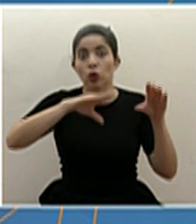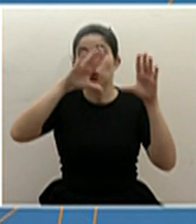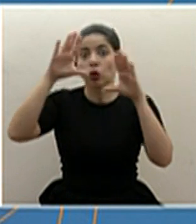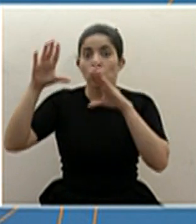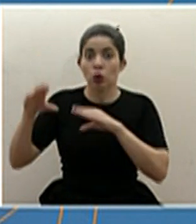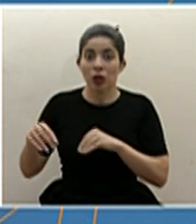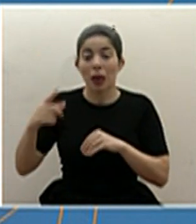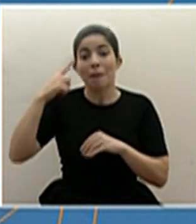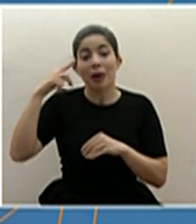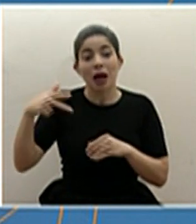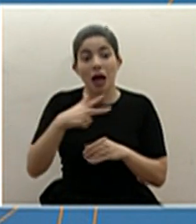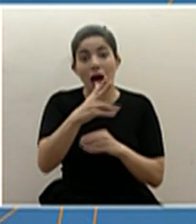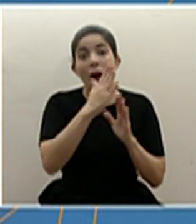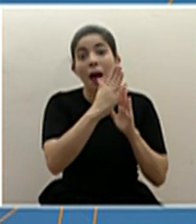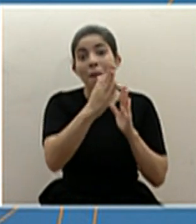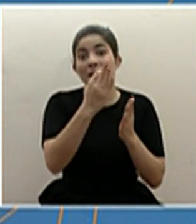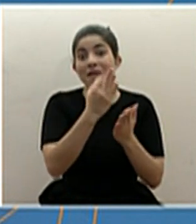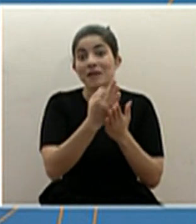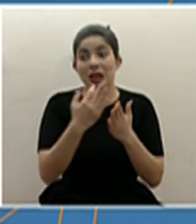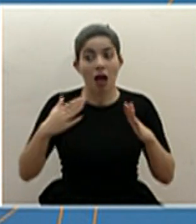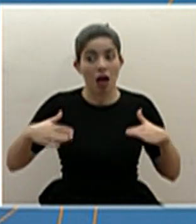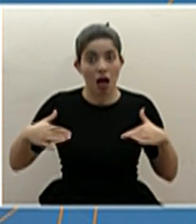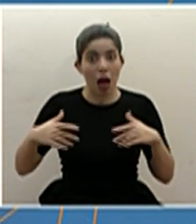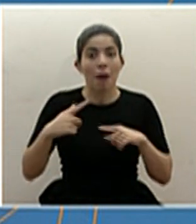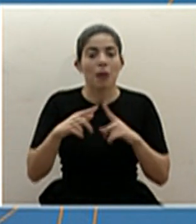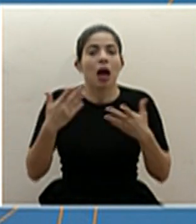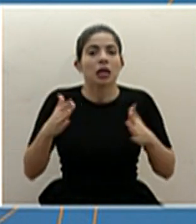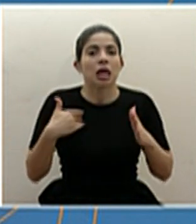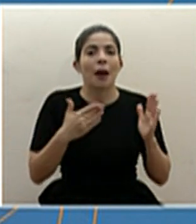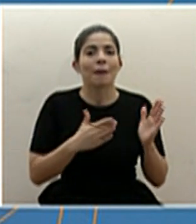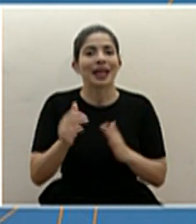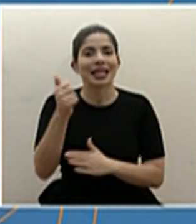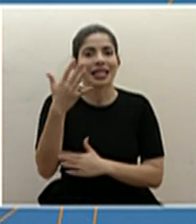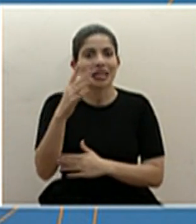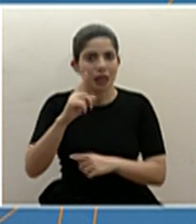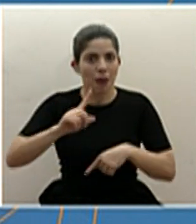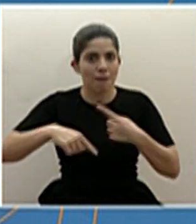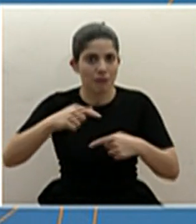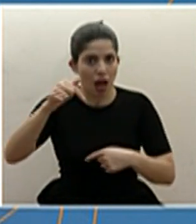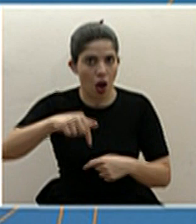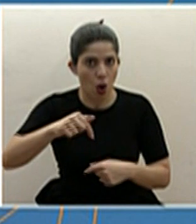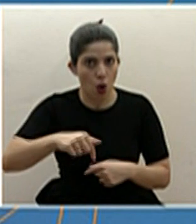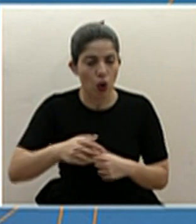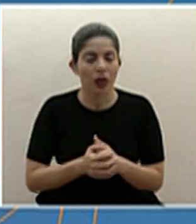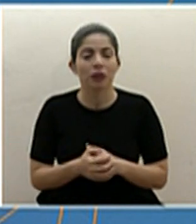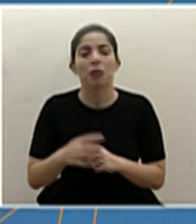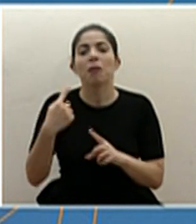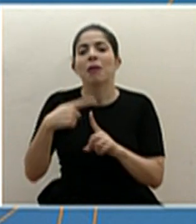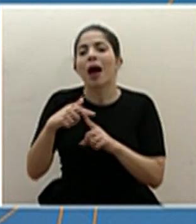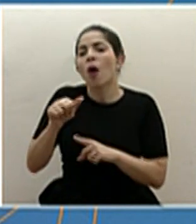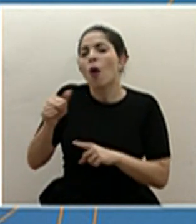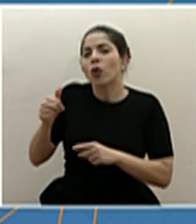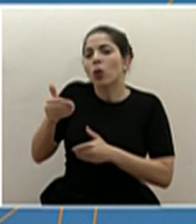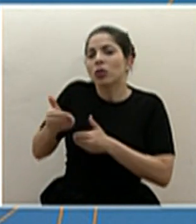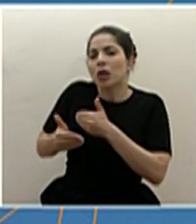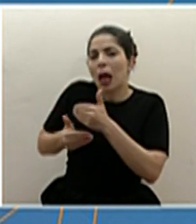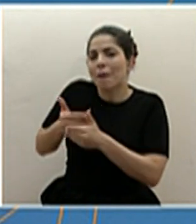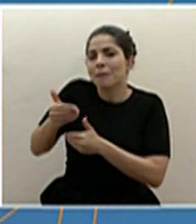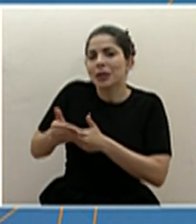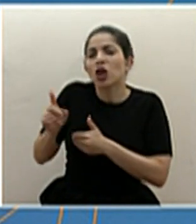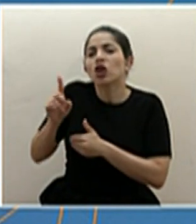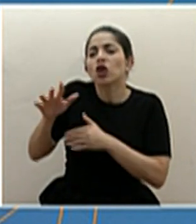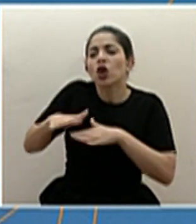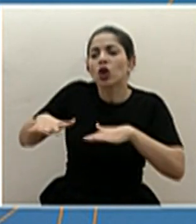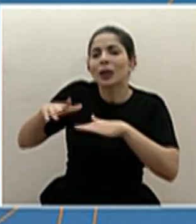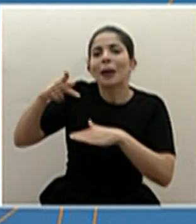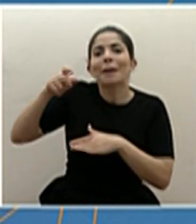Para almacén fiscal, aunque no se ha hecho ninguno, tenemos programado 15, y bueno, estamos haciendo algunos otros trámites, esto en el sector de Peñas